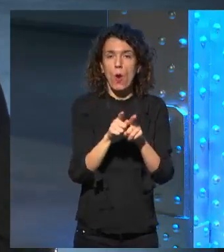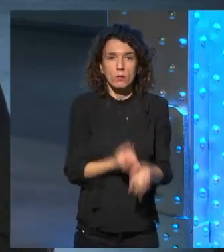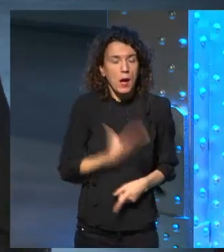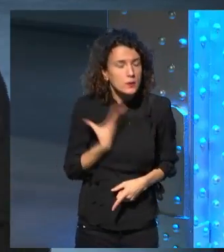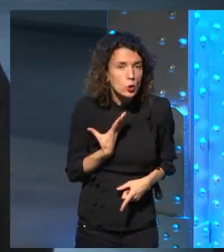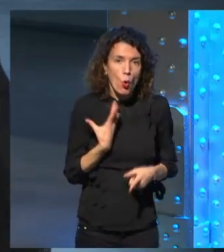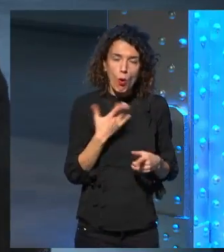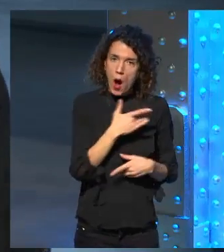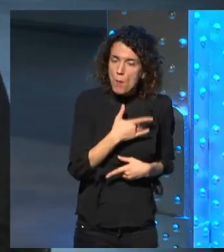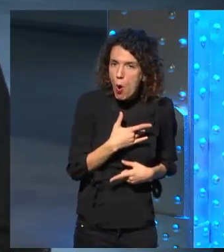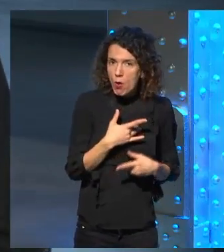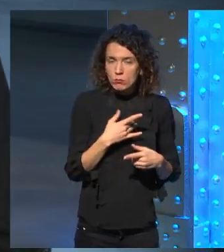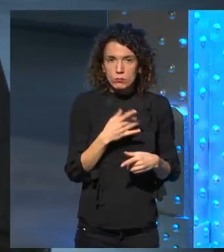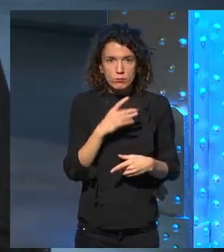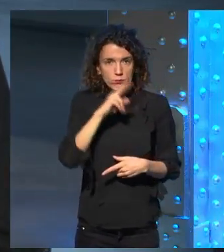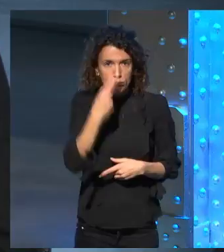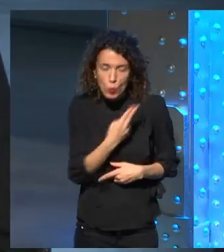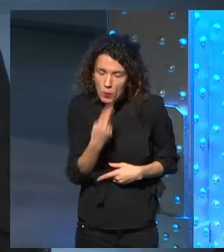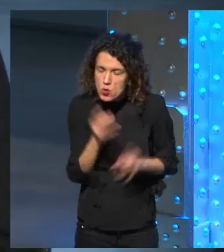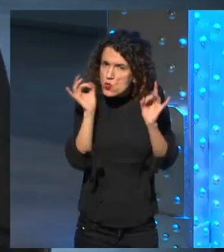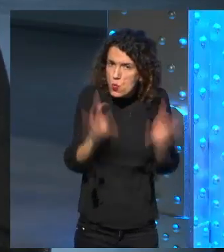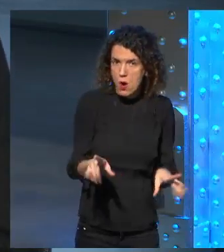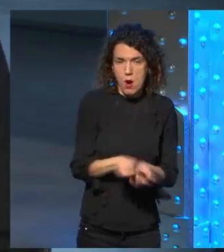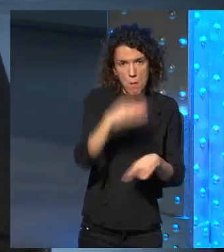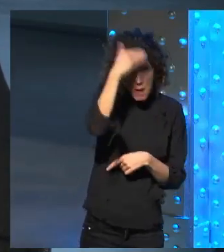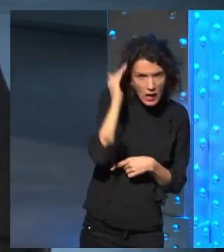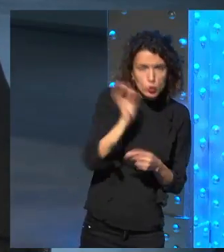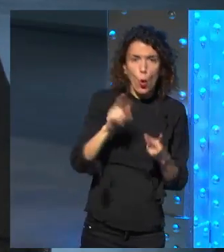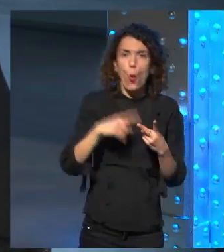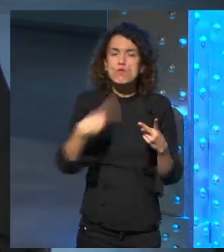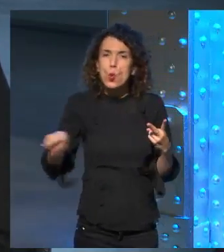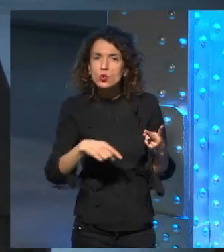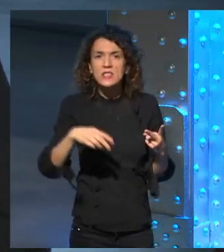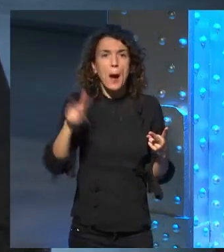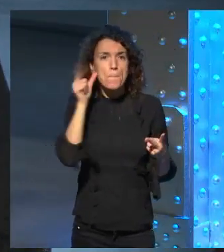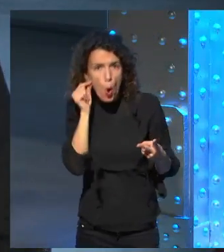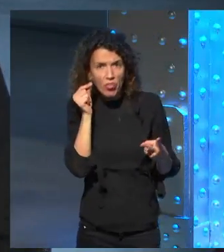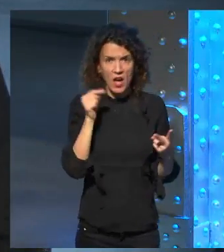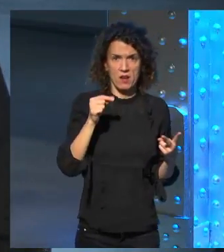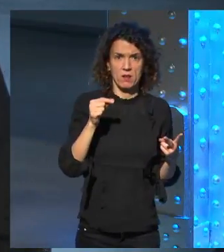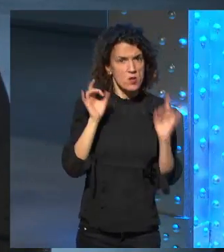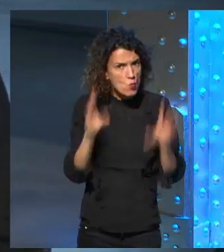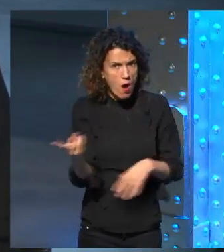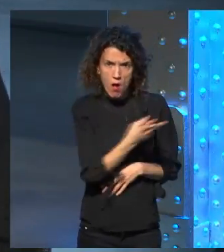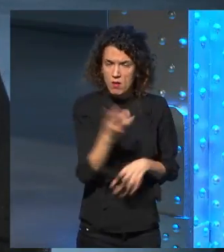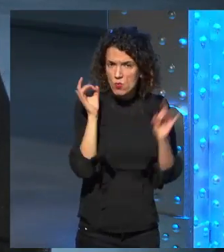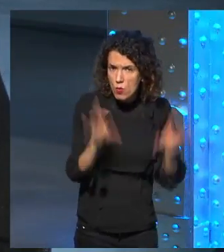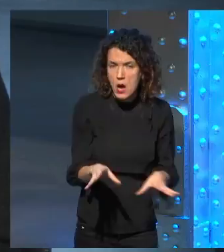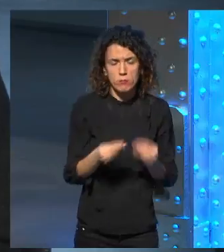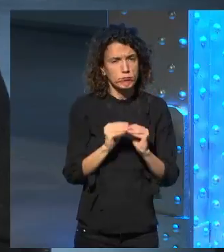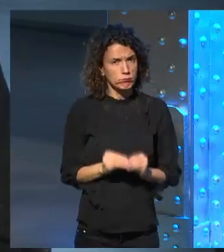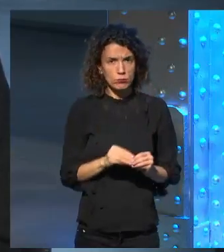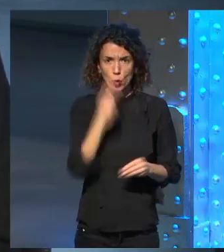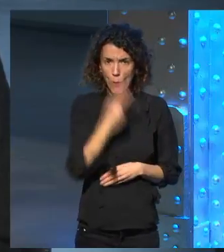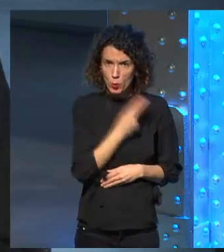pasión, entusiasmo y compromiso la música de Bartók que la de Mozart. Y esto es,